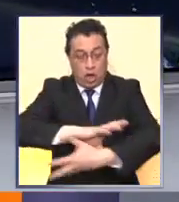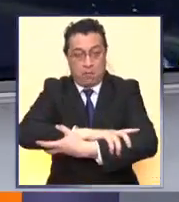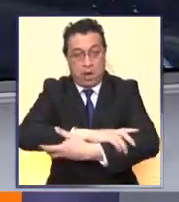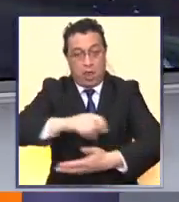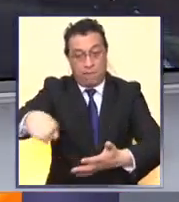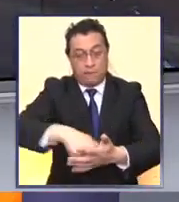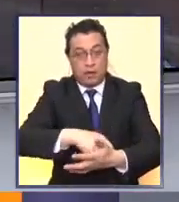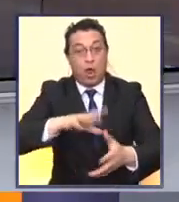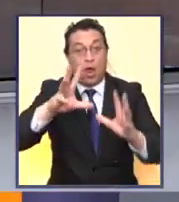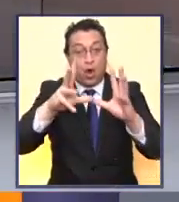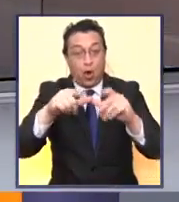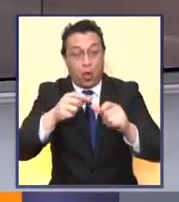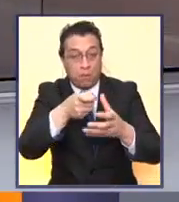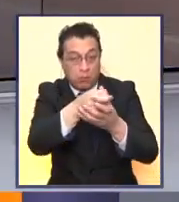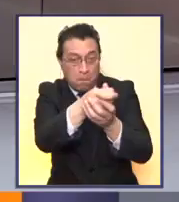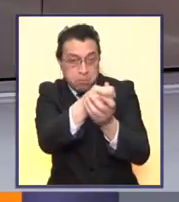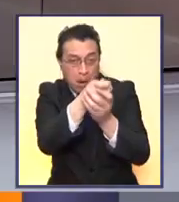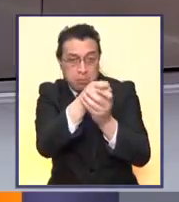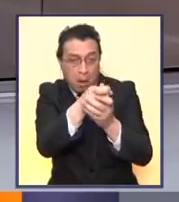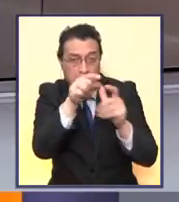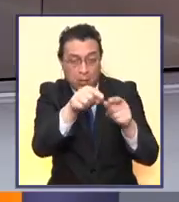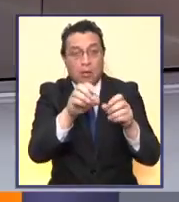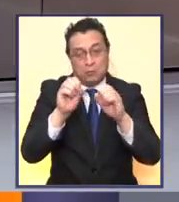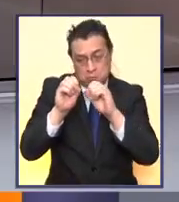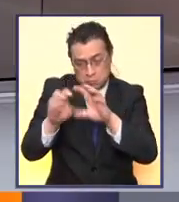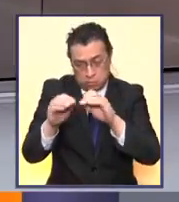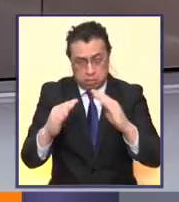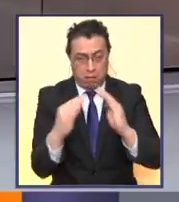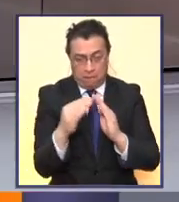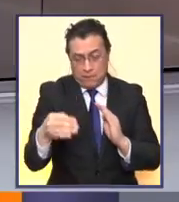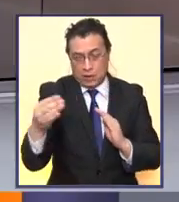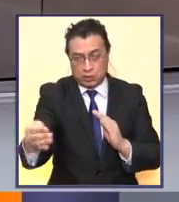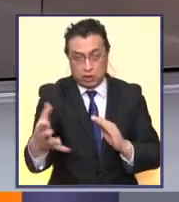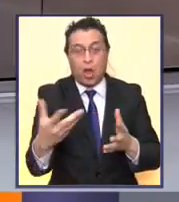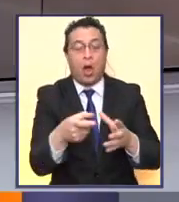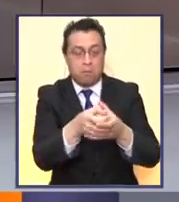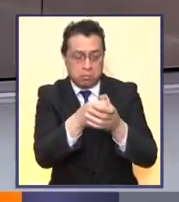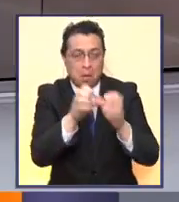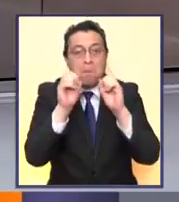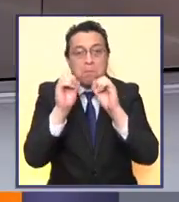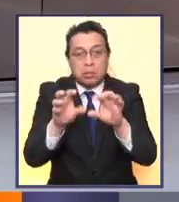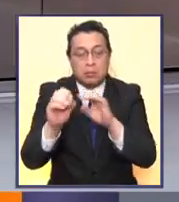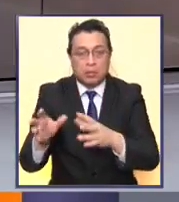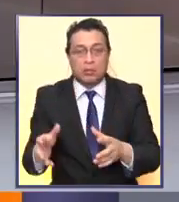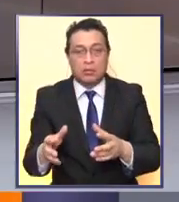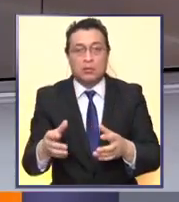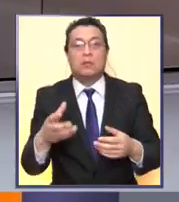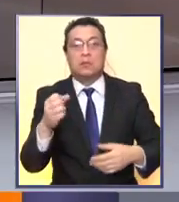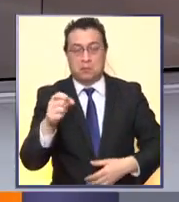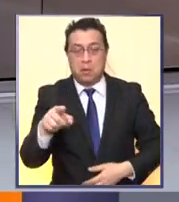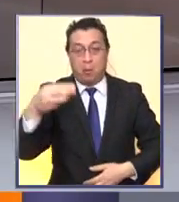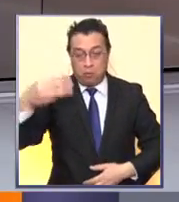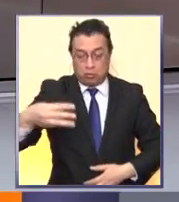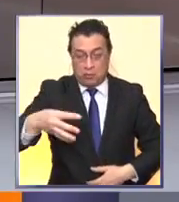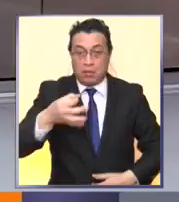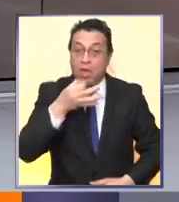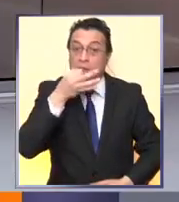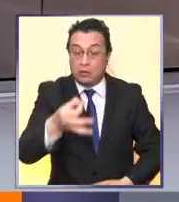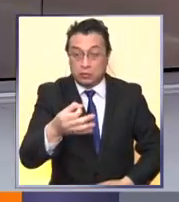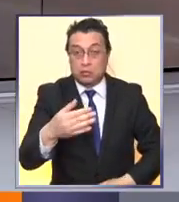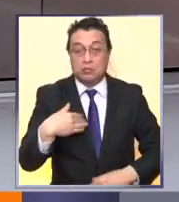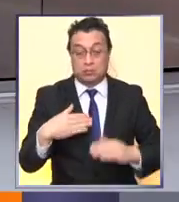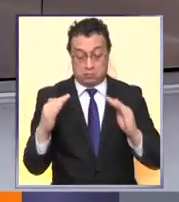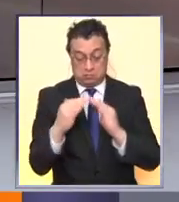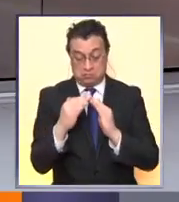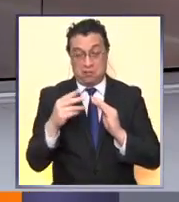de Tiro de la comuna para capacitar a sus vecinos en el uso de armas de fuego. Así, desde el municipio aseguran que sus